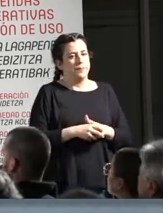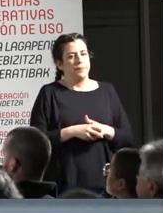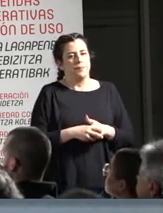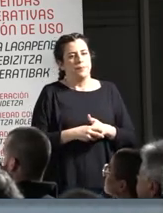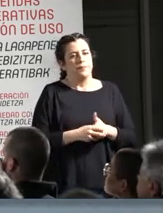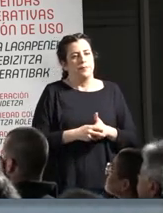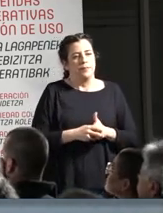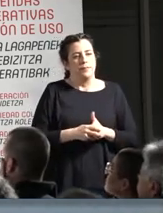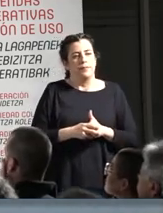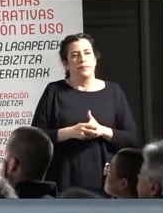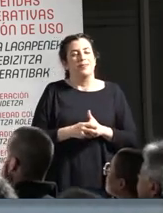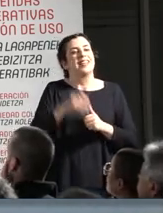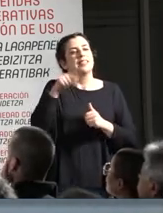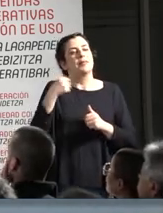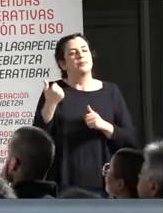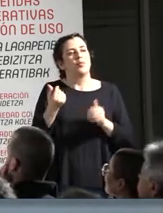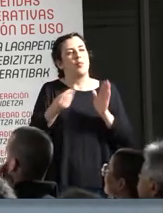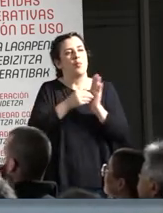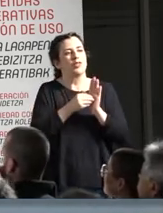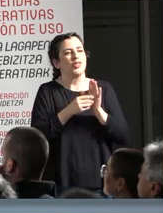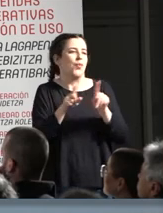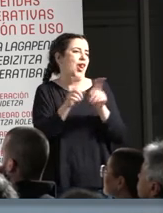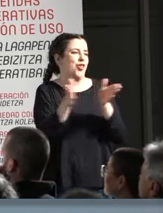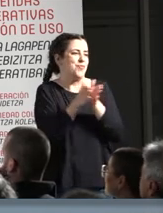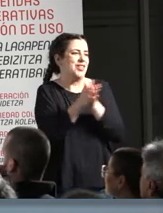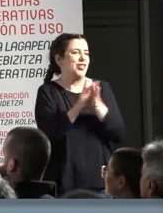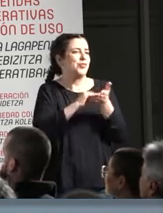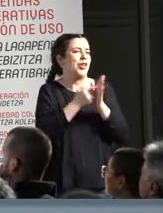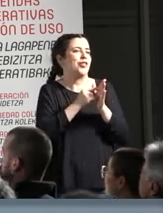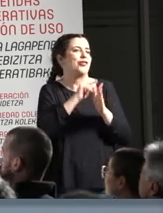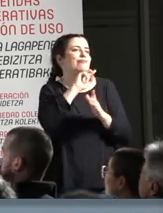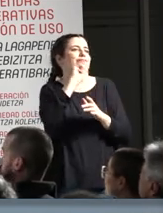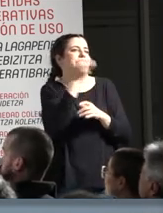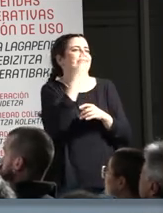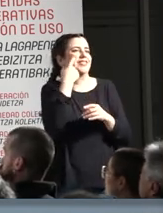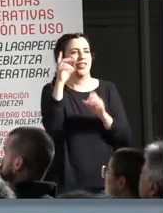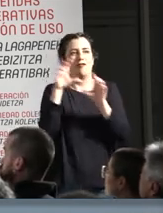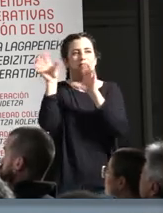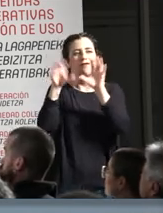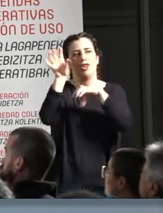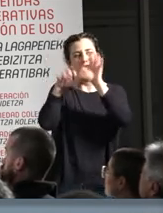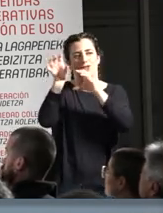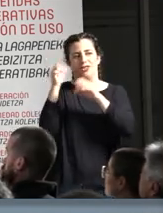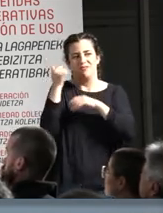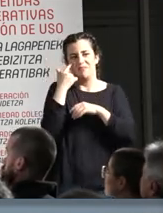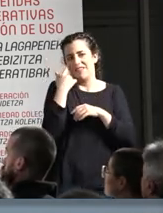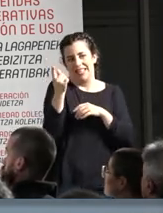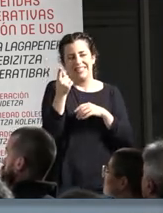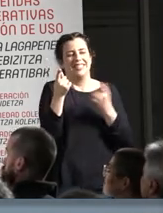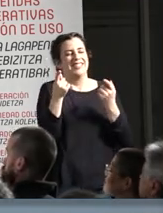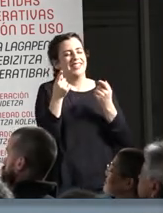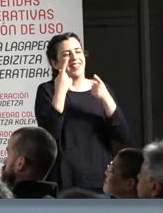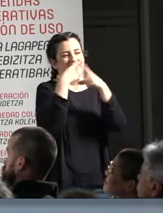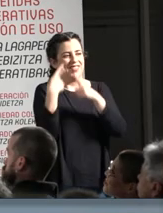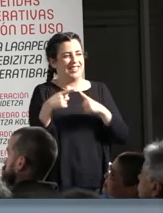esta variedad, también he puesto como mis compañeros fotos de distintos proyectos para que veáis lo distintos que son unos de otros. Está el